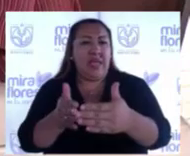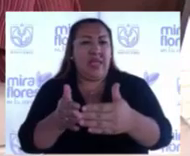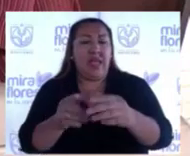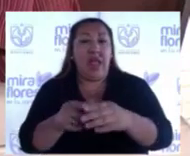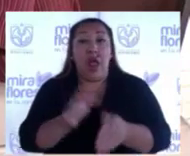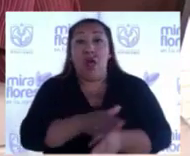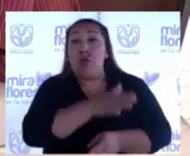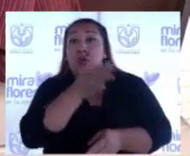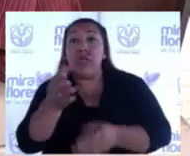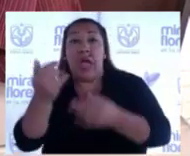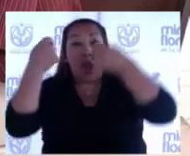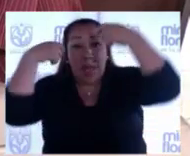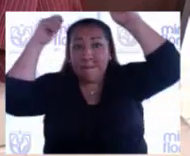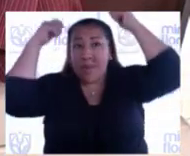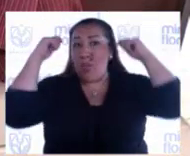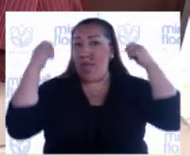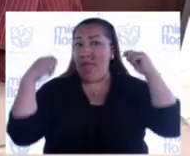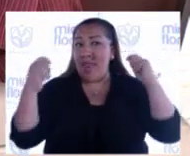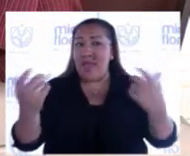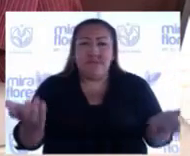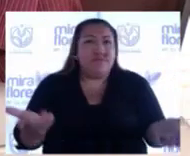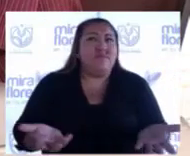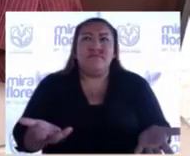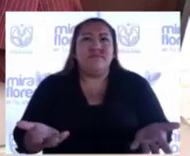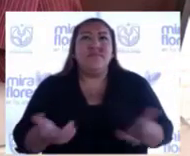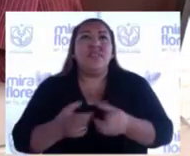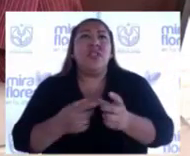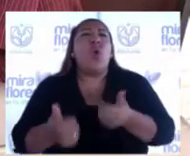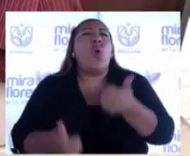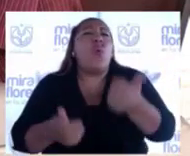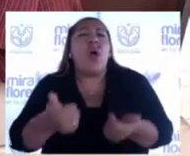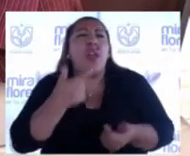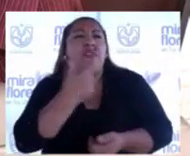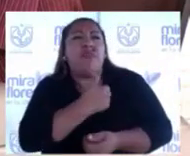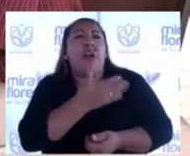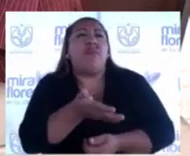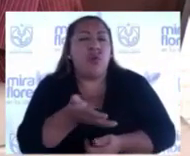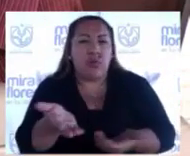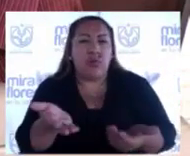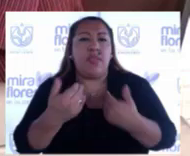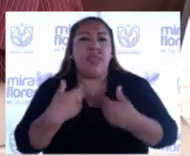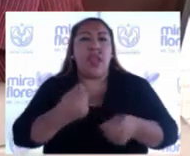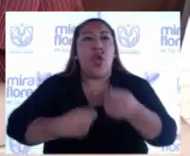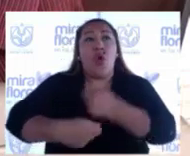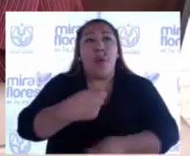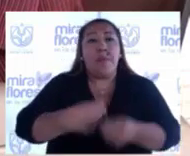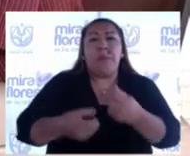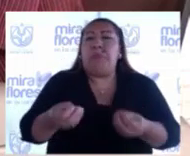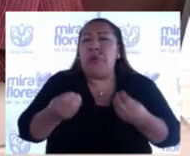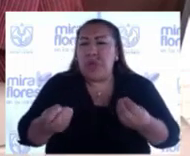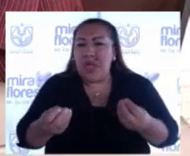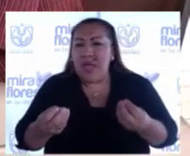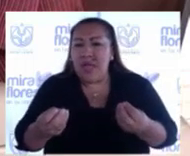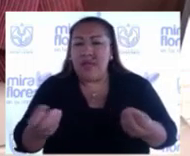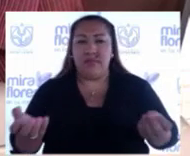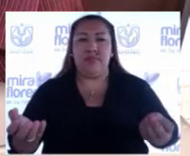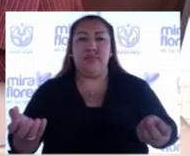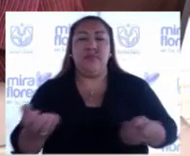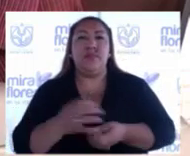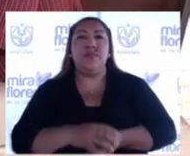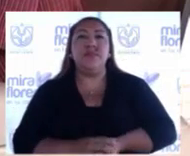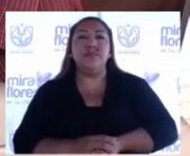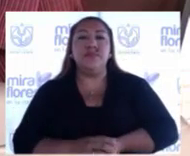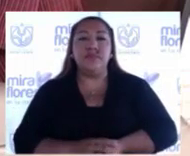y que al costado existe una peluquería. Entonces, ¿cuáles son los privilegios que deben tener estos comercios? ¿Cuáles son